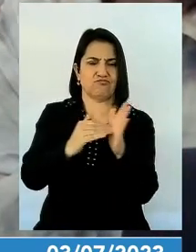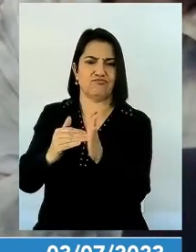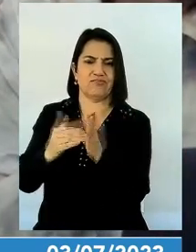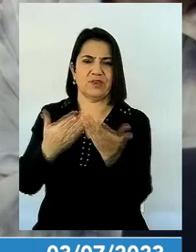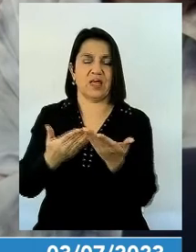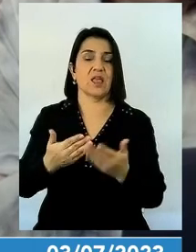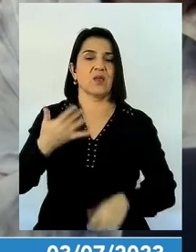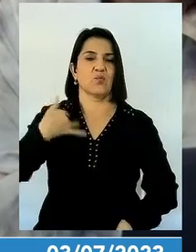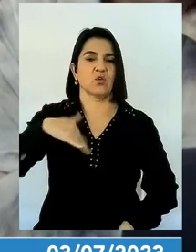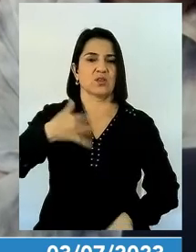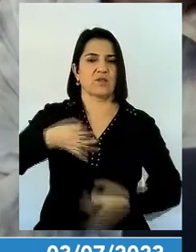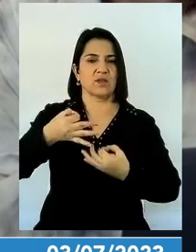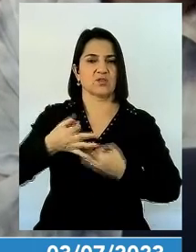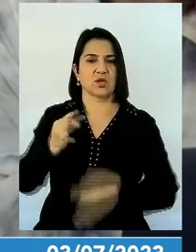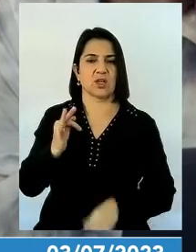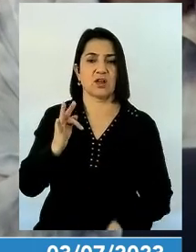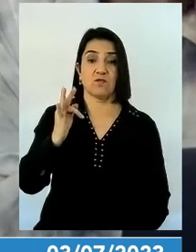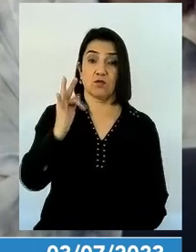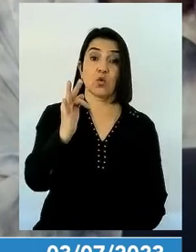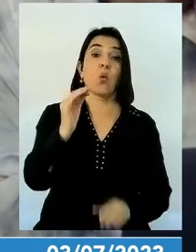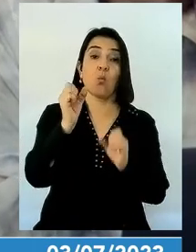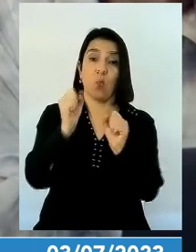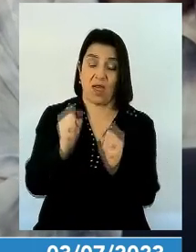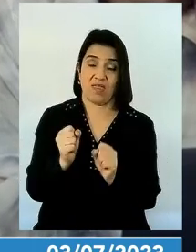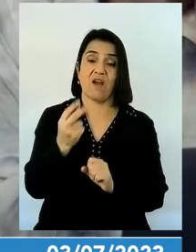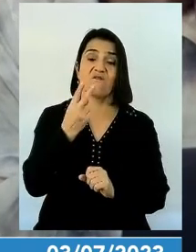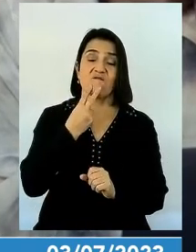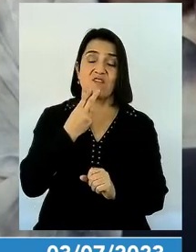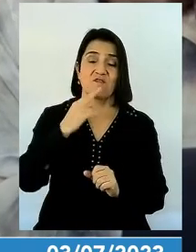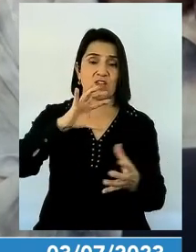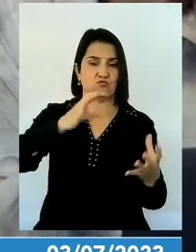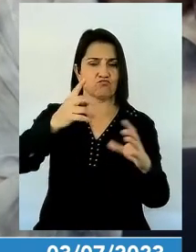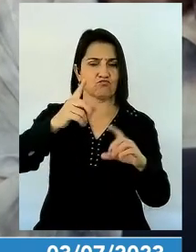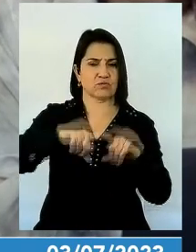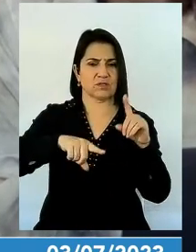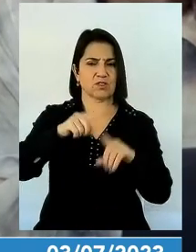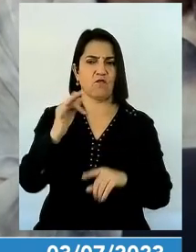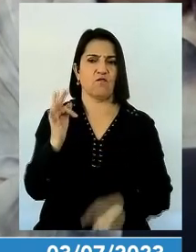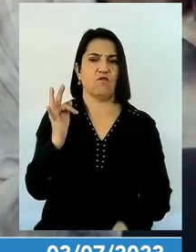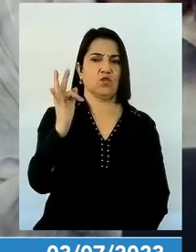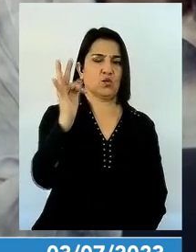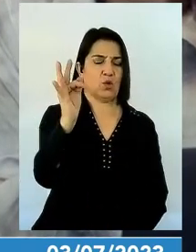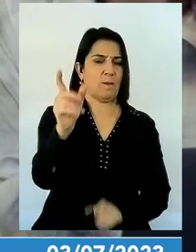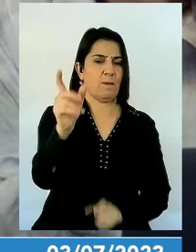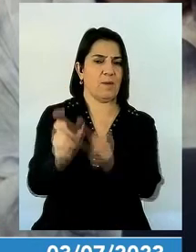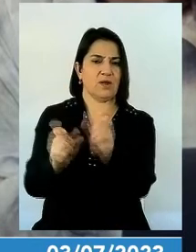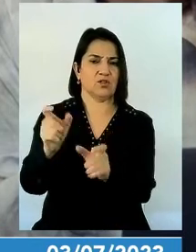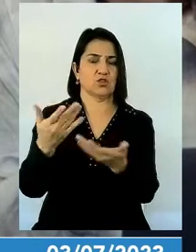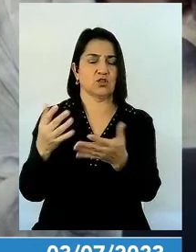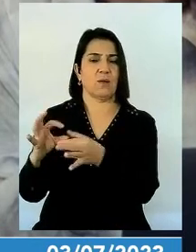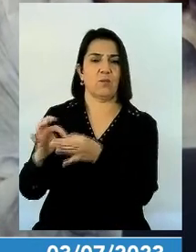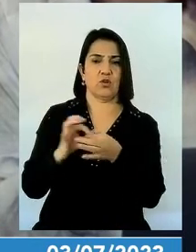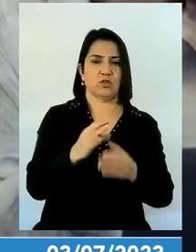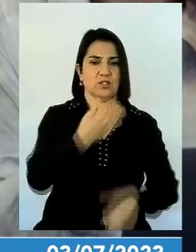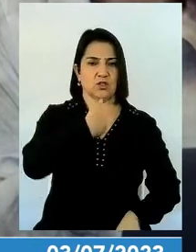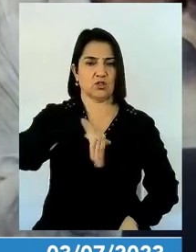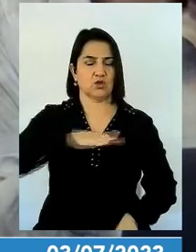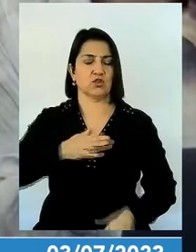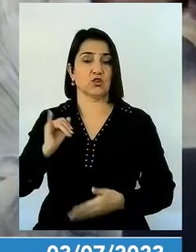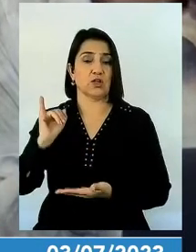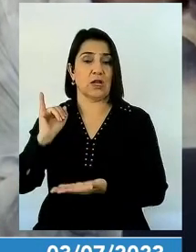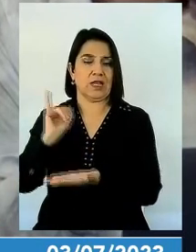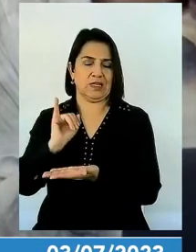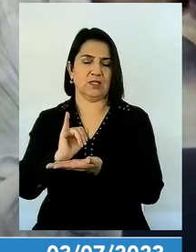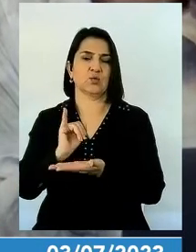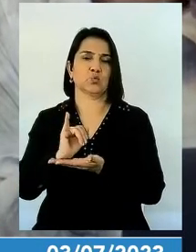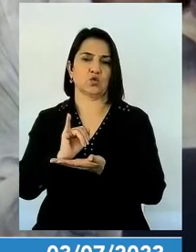futuro habitable y próspero para las generaciones futuras. Por lo tanto, como sociedad científica comprometida, nosotros